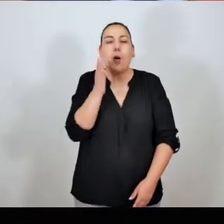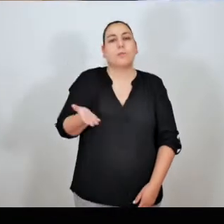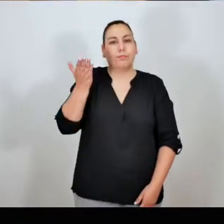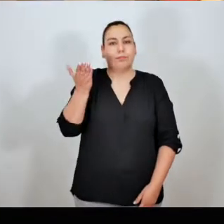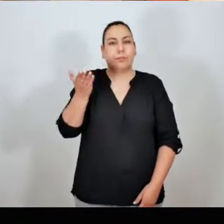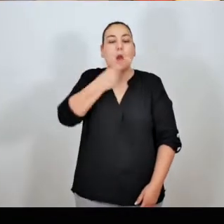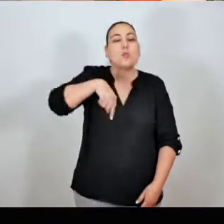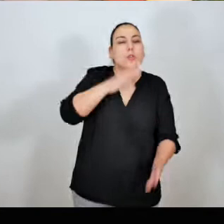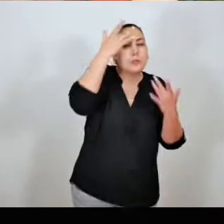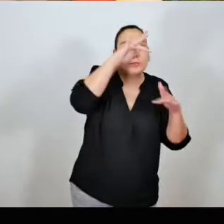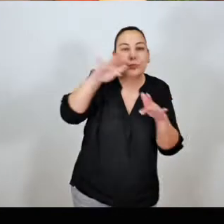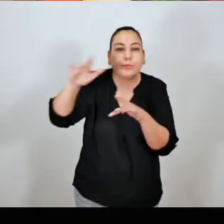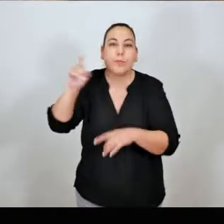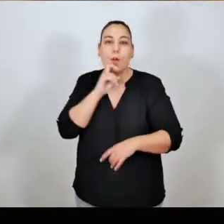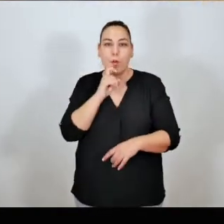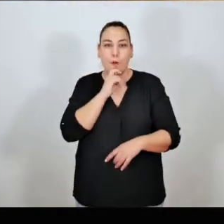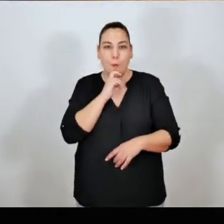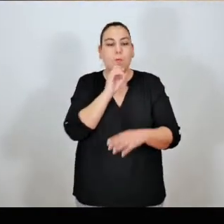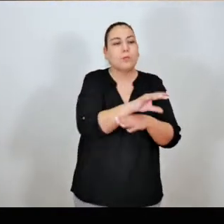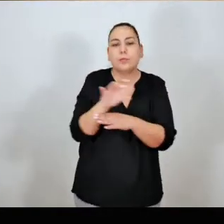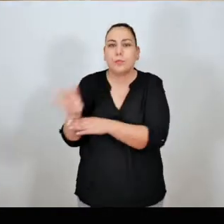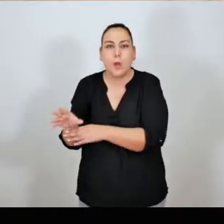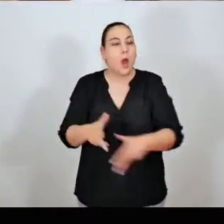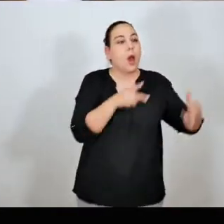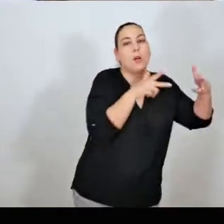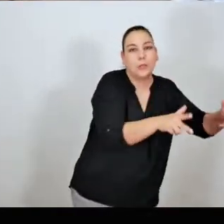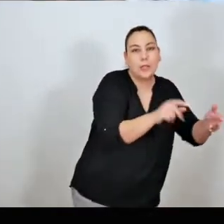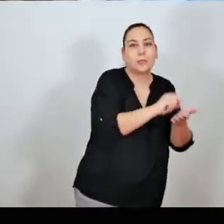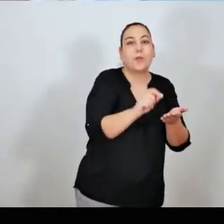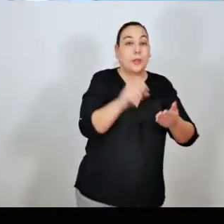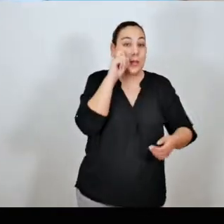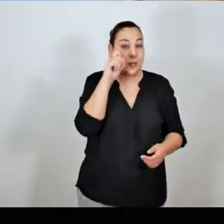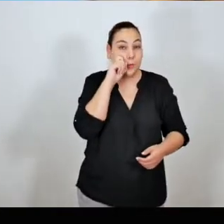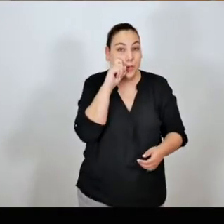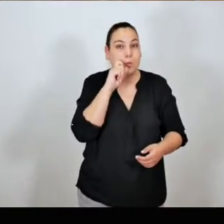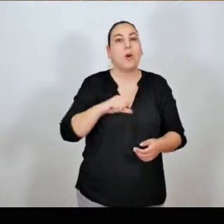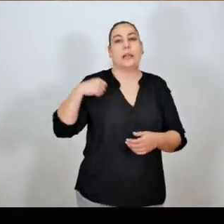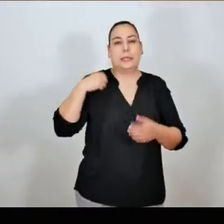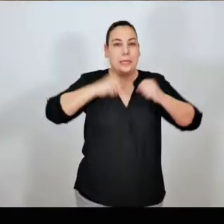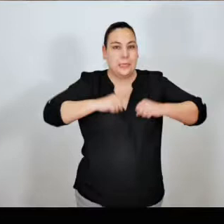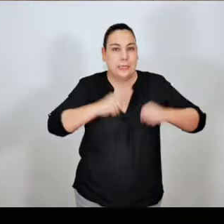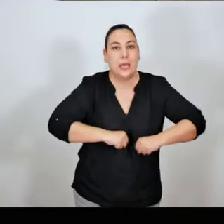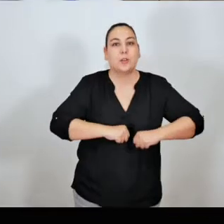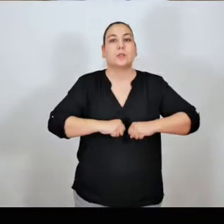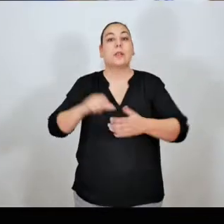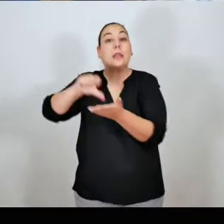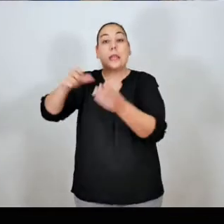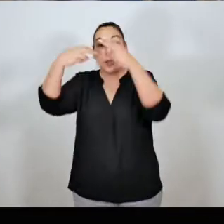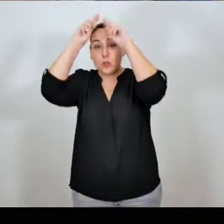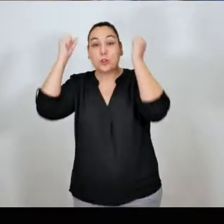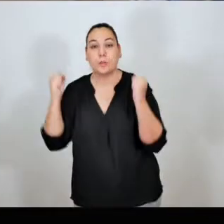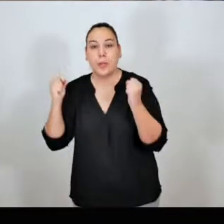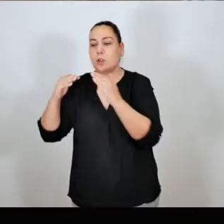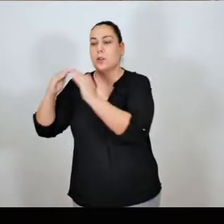Para concienciar sobre su importancia, desde Cadasa se enviará a partir de este día a hoteles, oficinas de turismo, residencias de